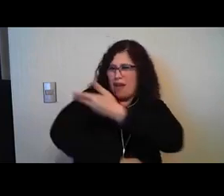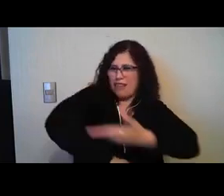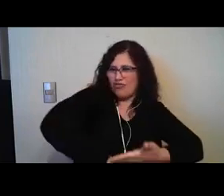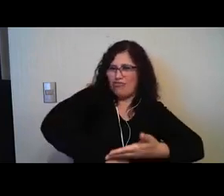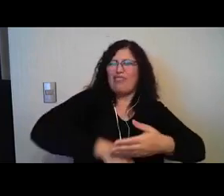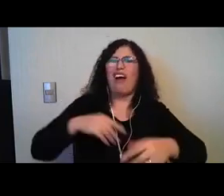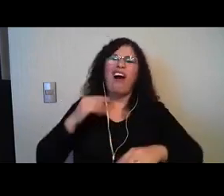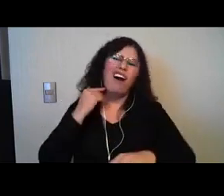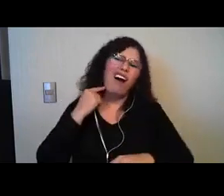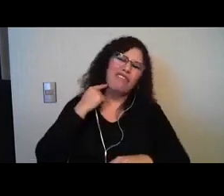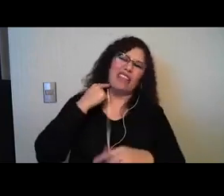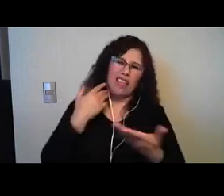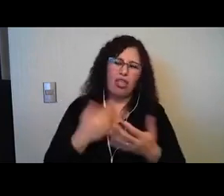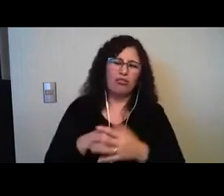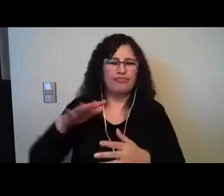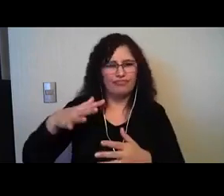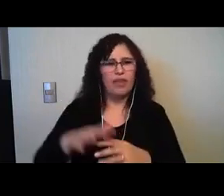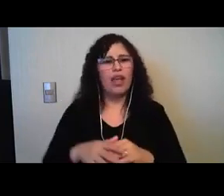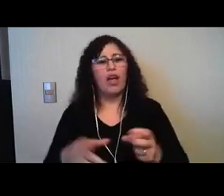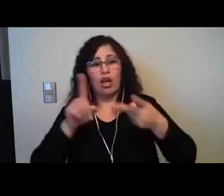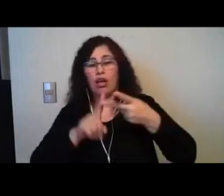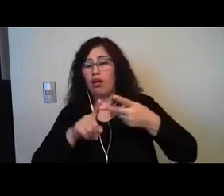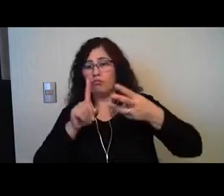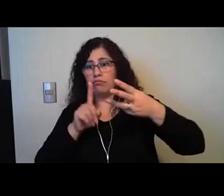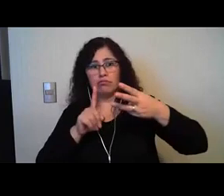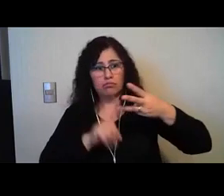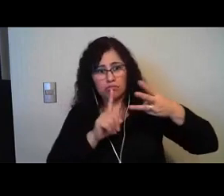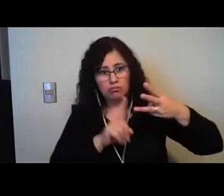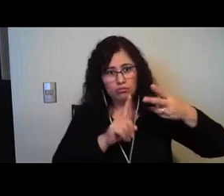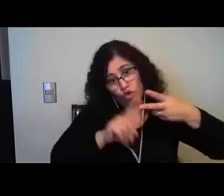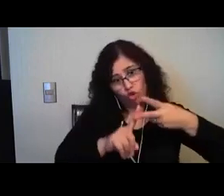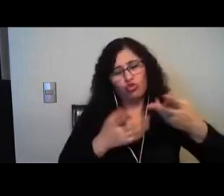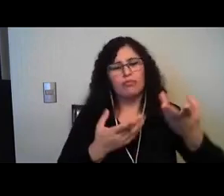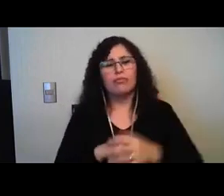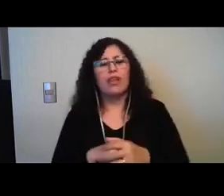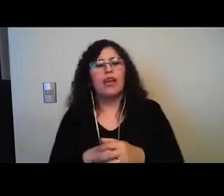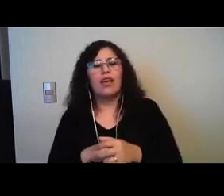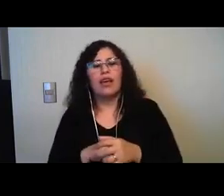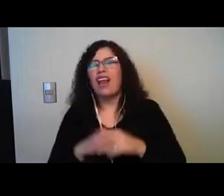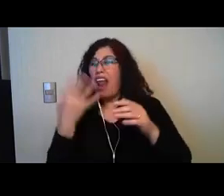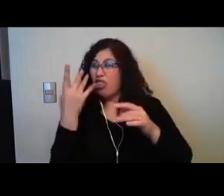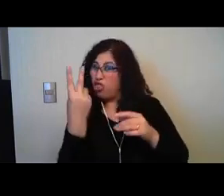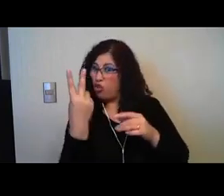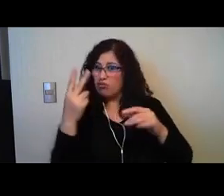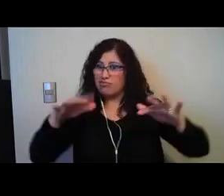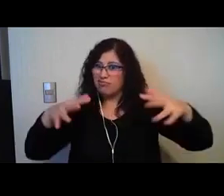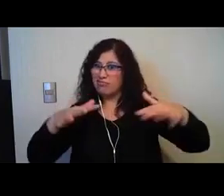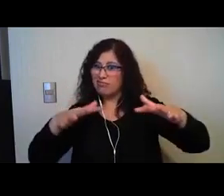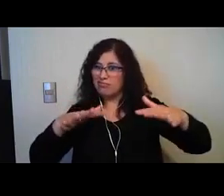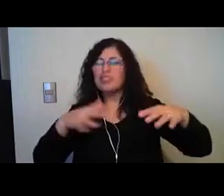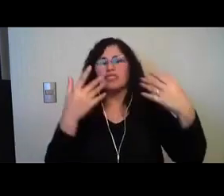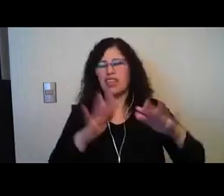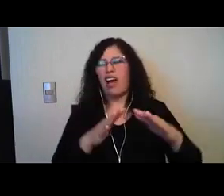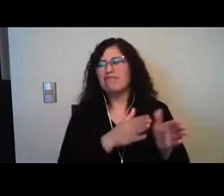la enfermedad ya es bilateral, cuando hay, por ejemplo, temblor en ambas manos, estadio 2, ¿ya? cuando